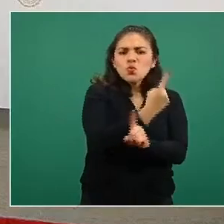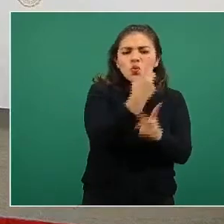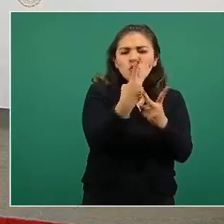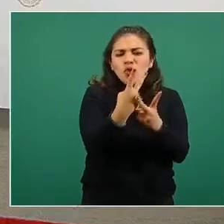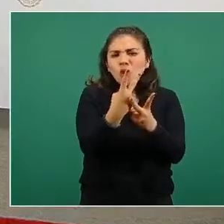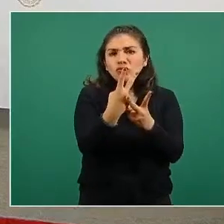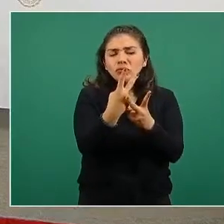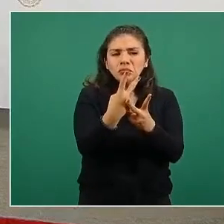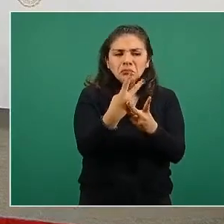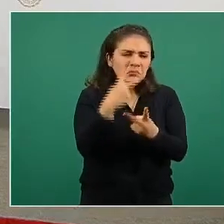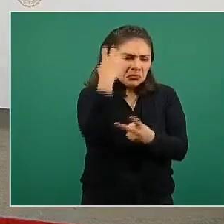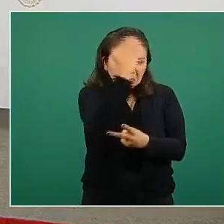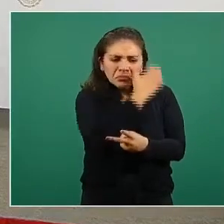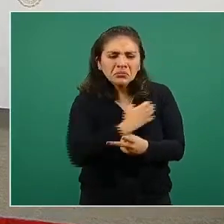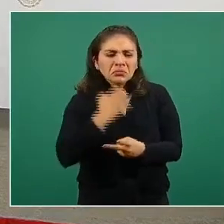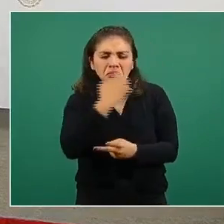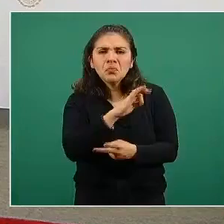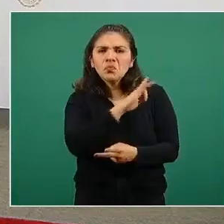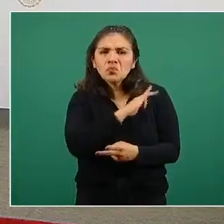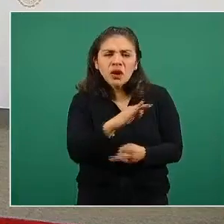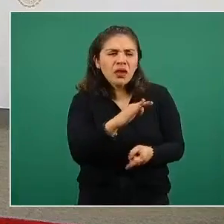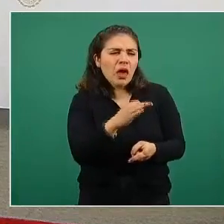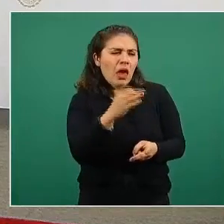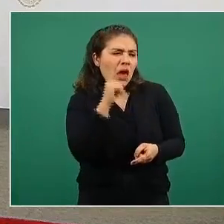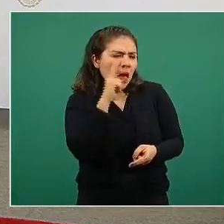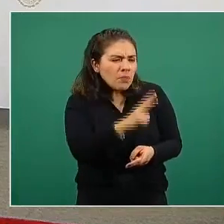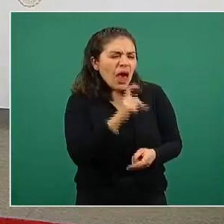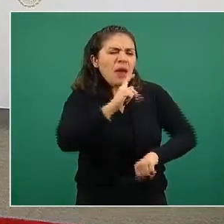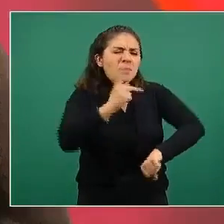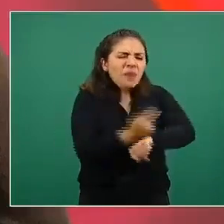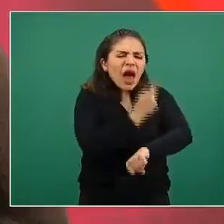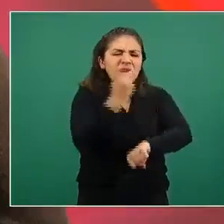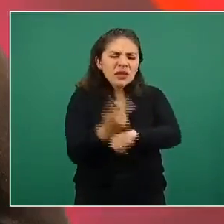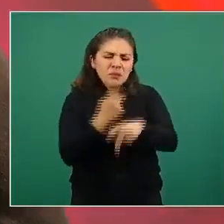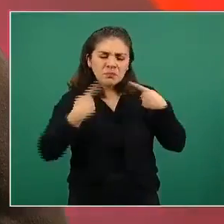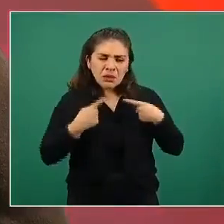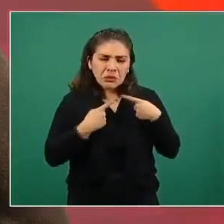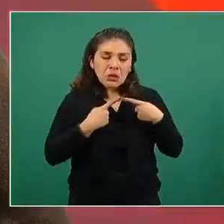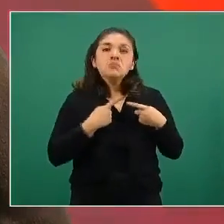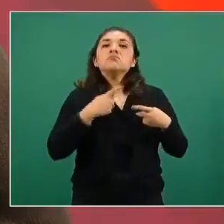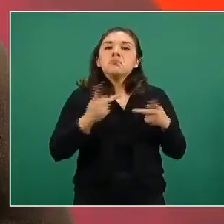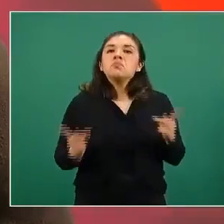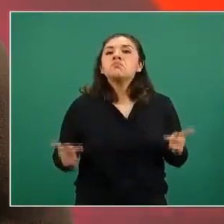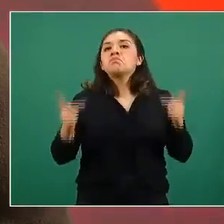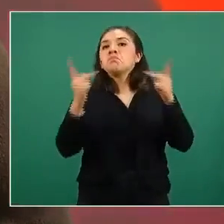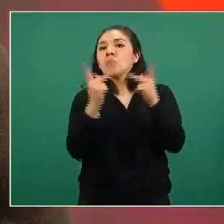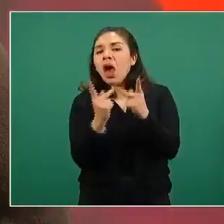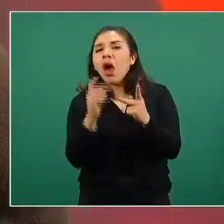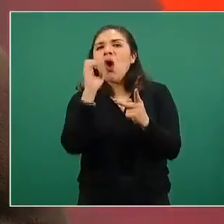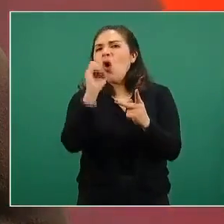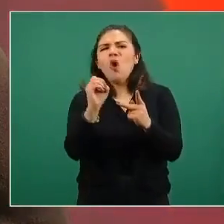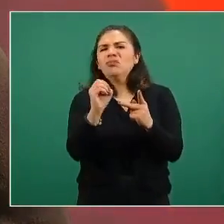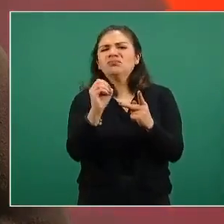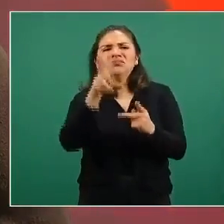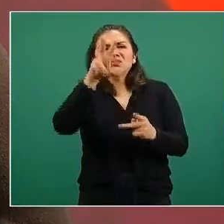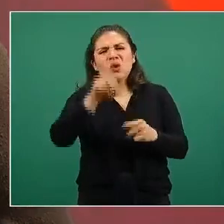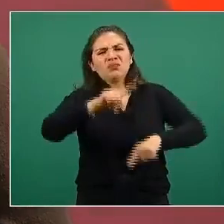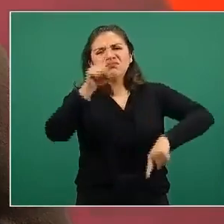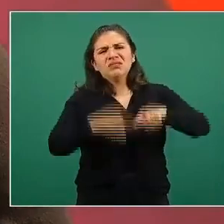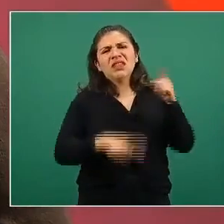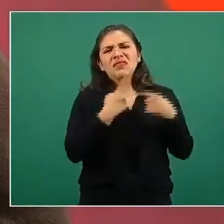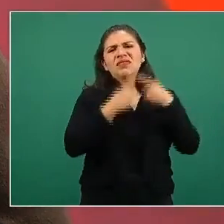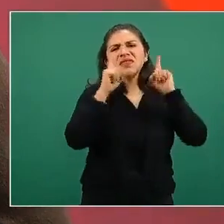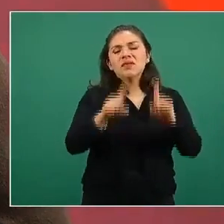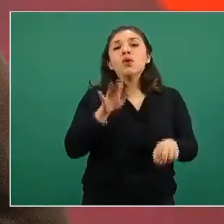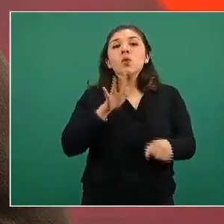decir, en la 1 y en la 2, en donde se pueden sacar estas conclusiones preliminares, se corrobore o se ratifique en